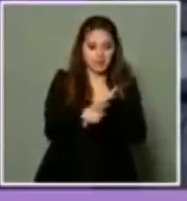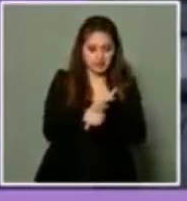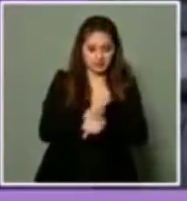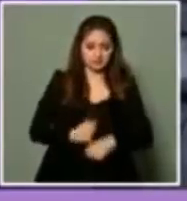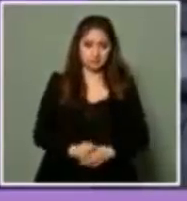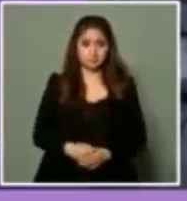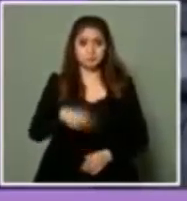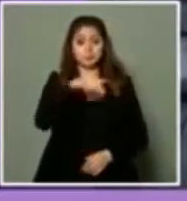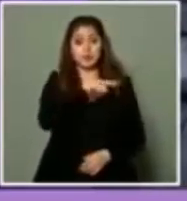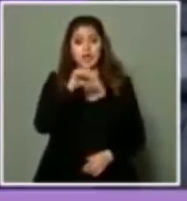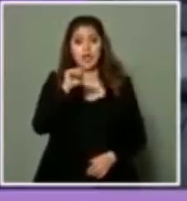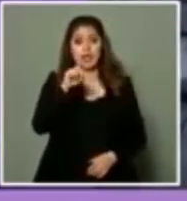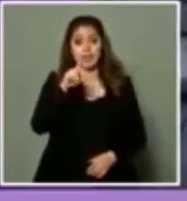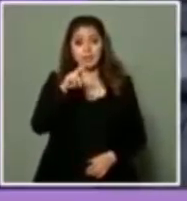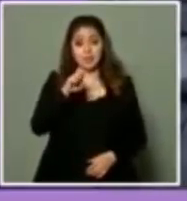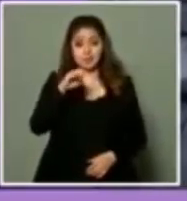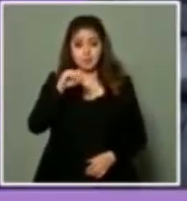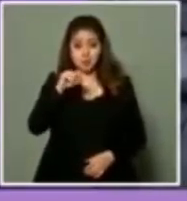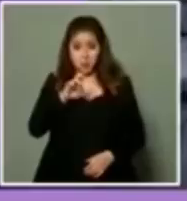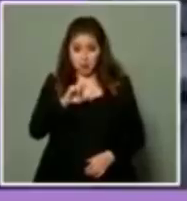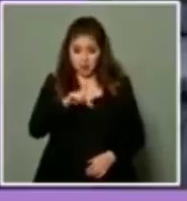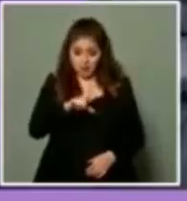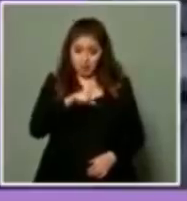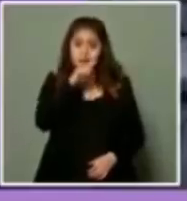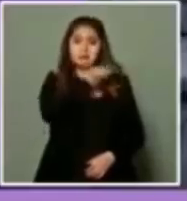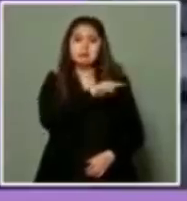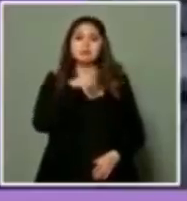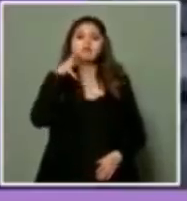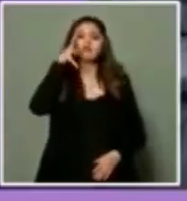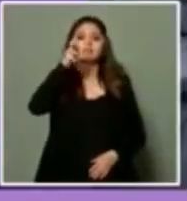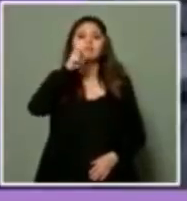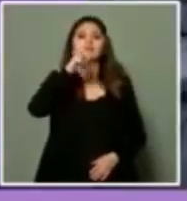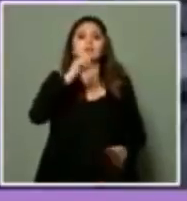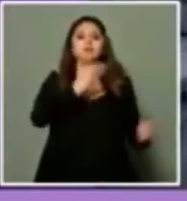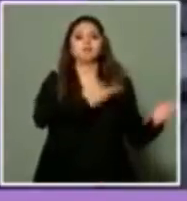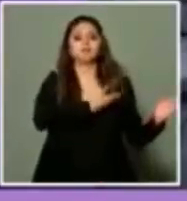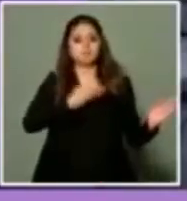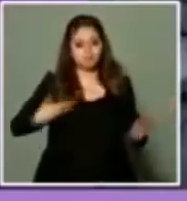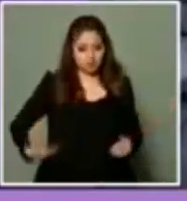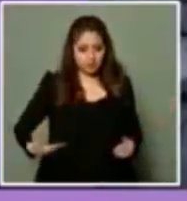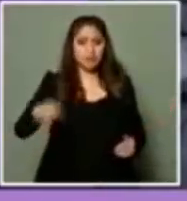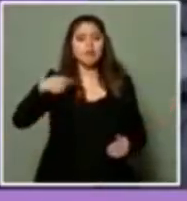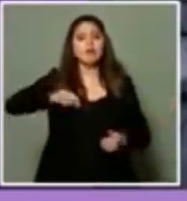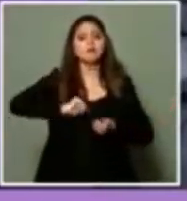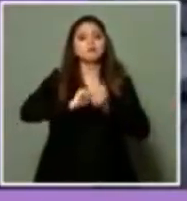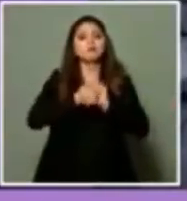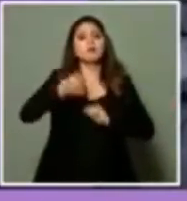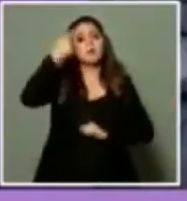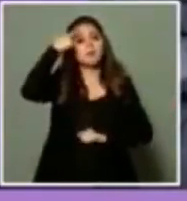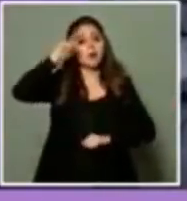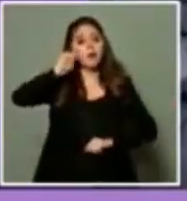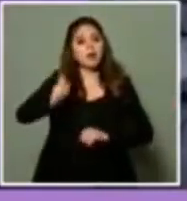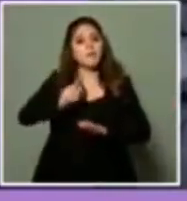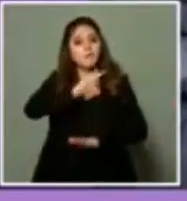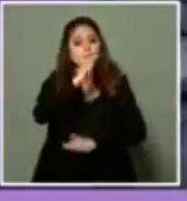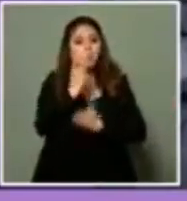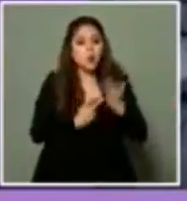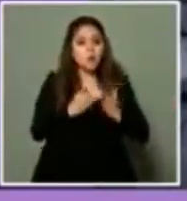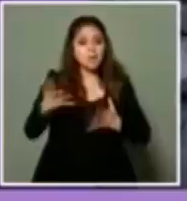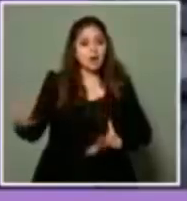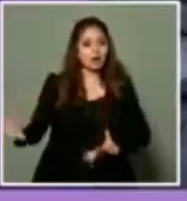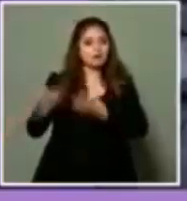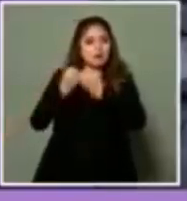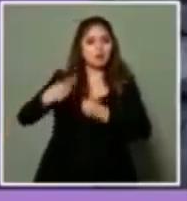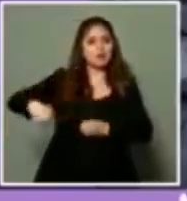López Obrador será presidente y echará a andar un gran programa que rescate a los más de 350,000 jóvenes